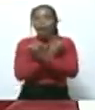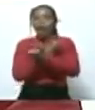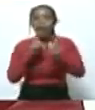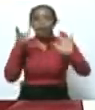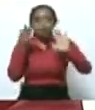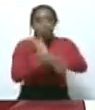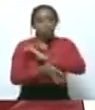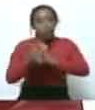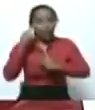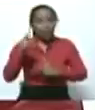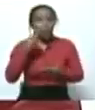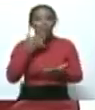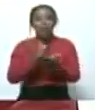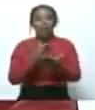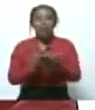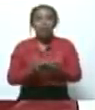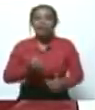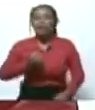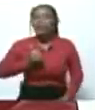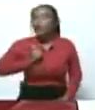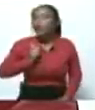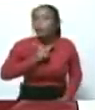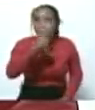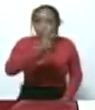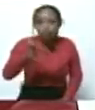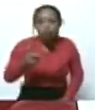y propongan a quienes quieran proponerlo.